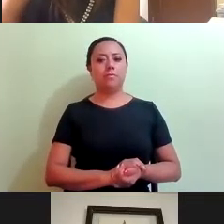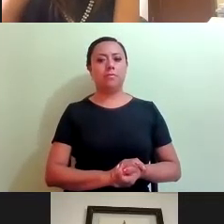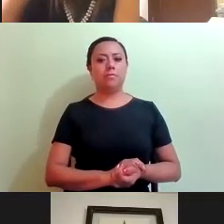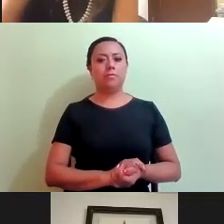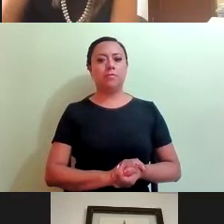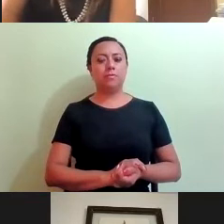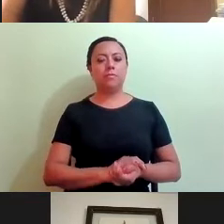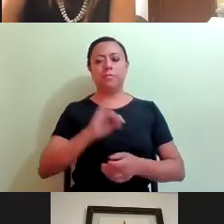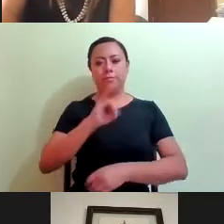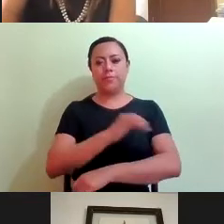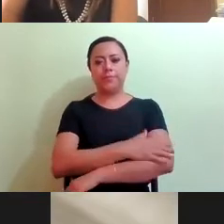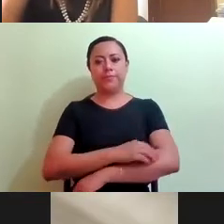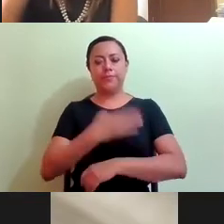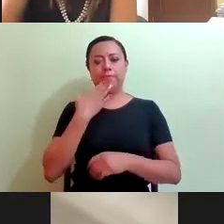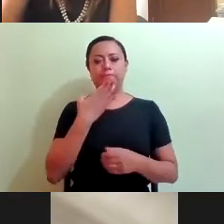Está bien,